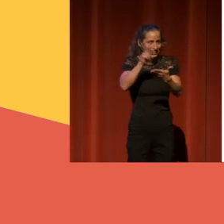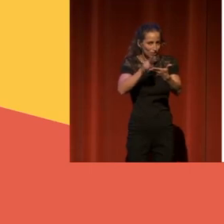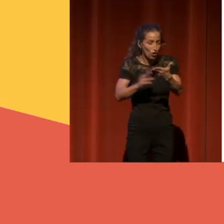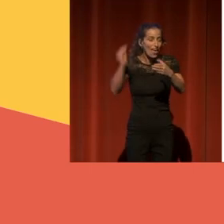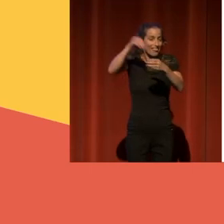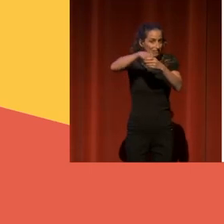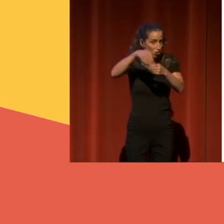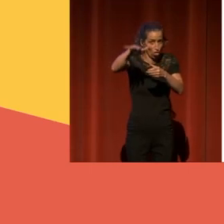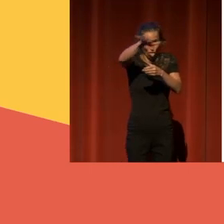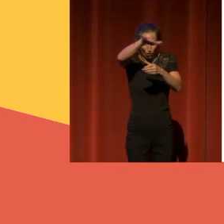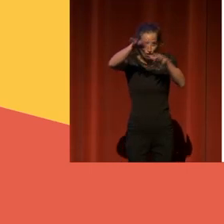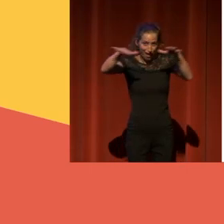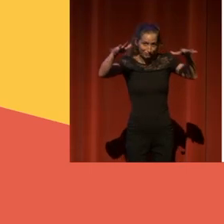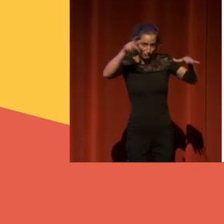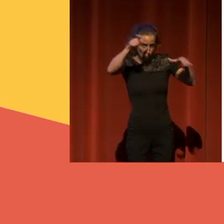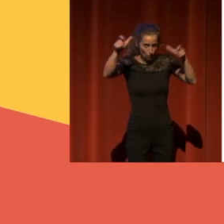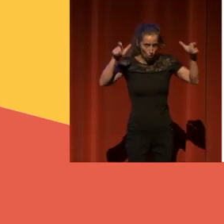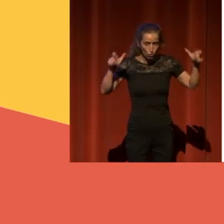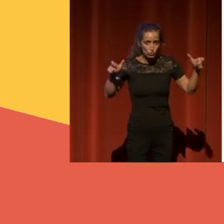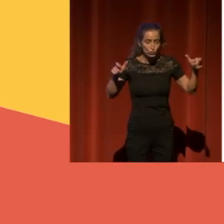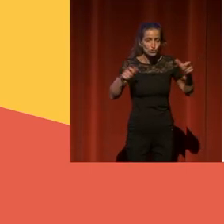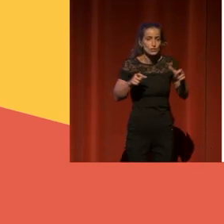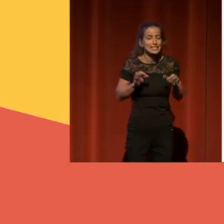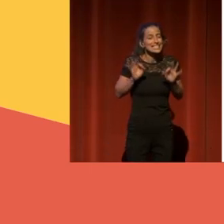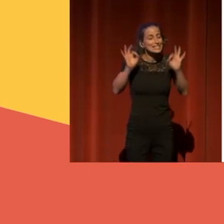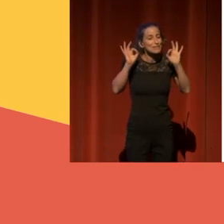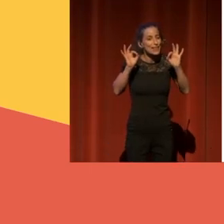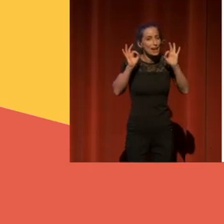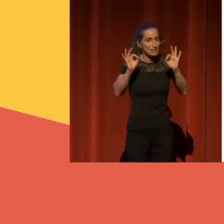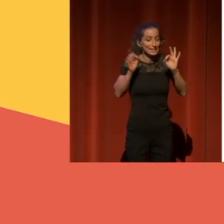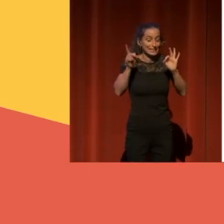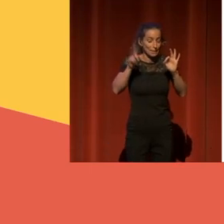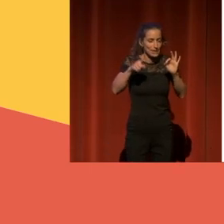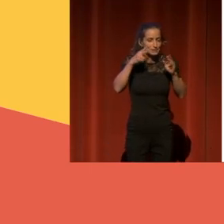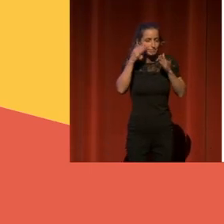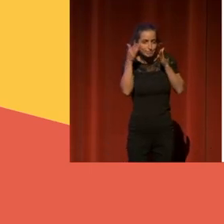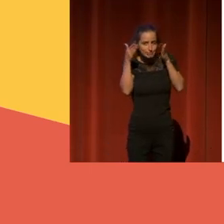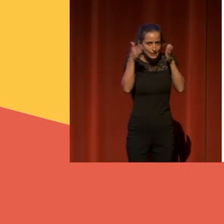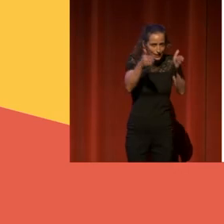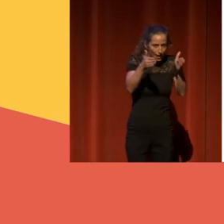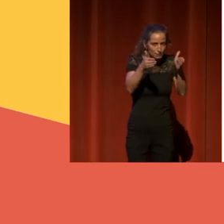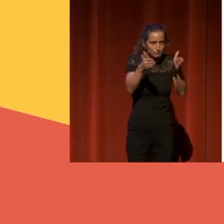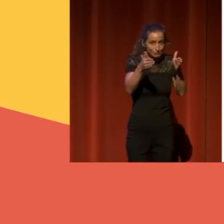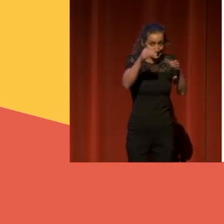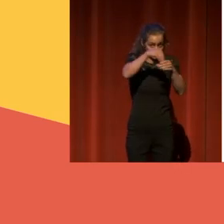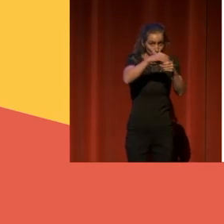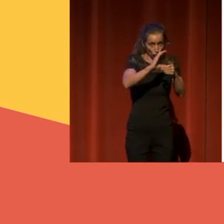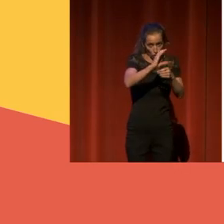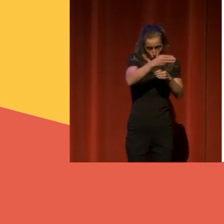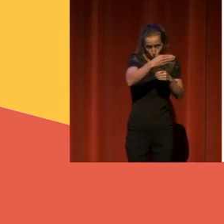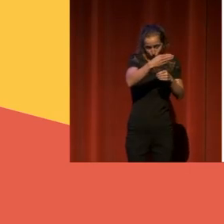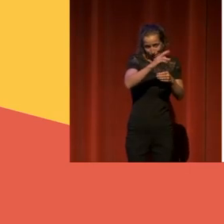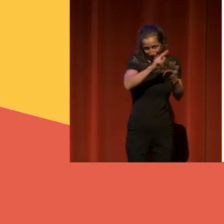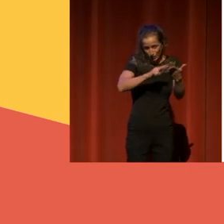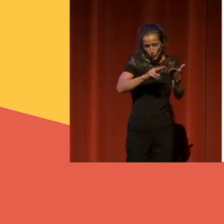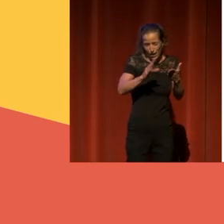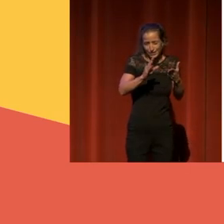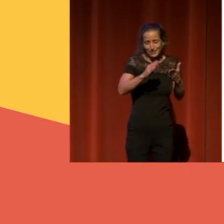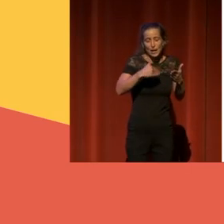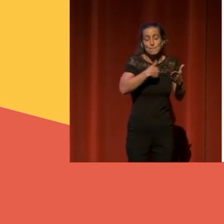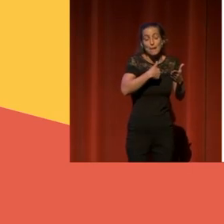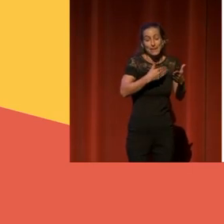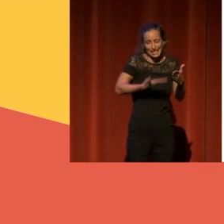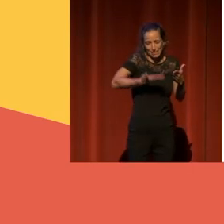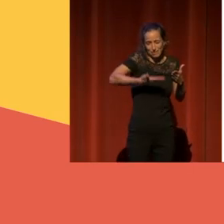en el espacio rural y muy específicamente la función que realizan dentro de estos clubes de lectura las mujeres, bien